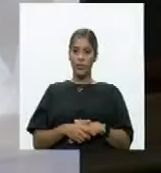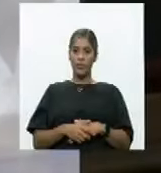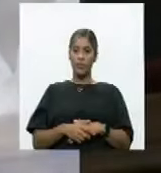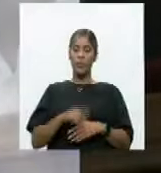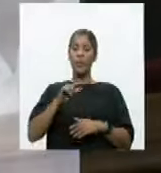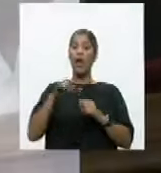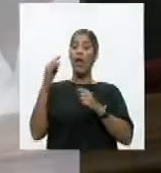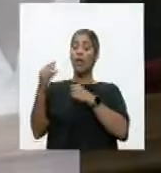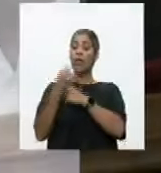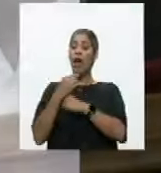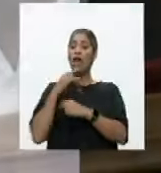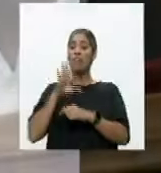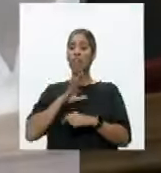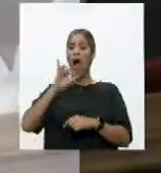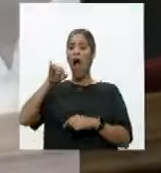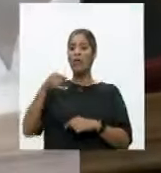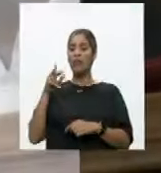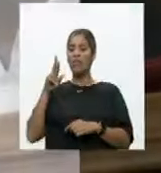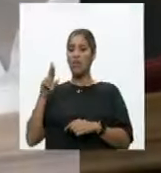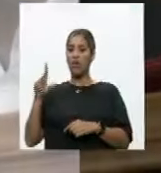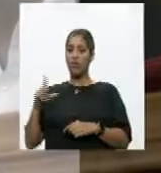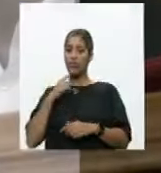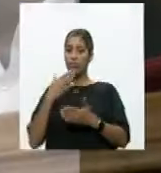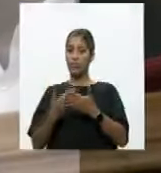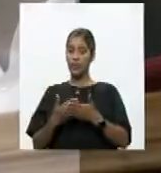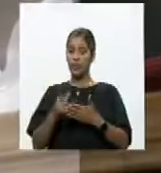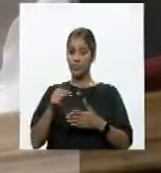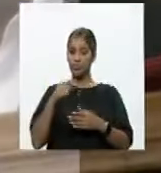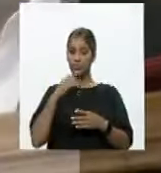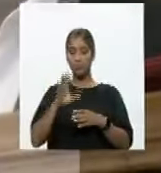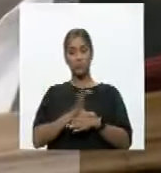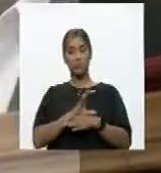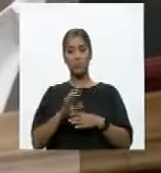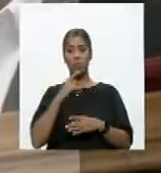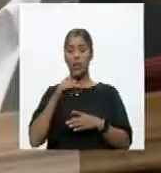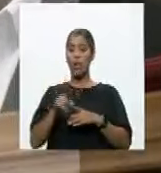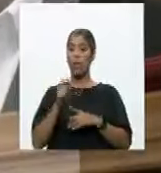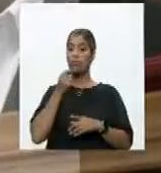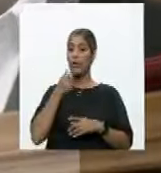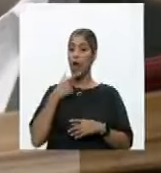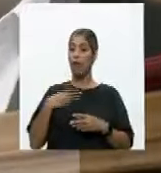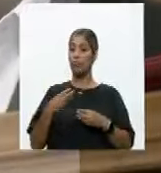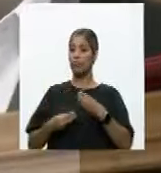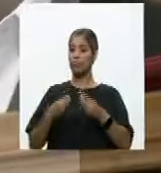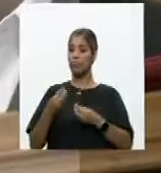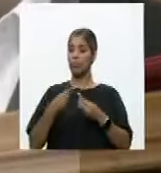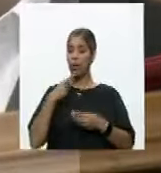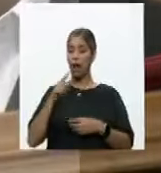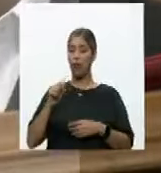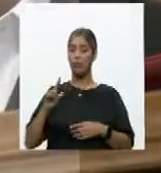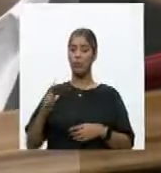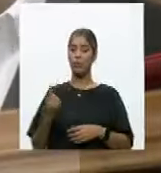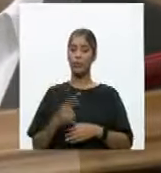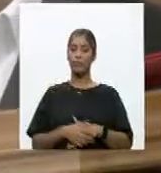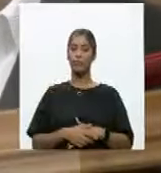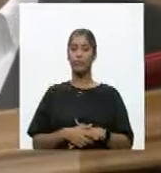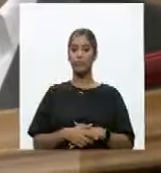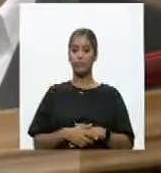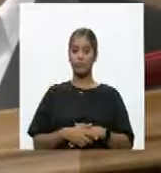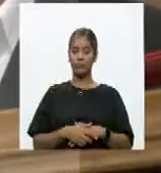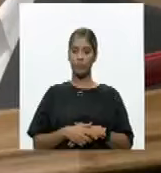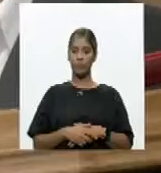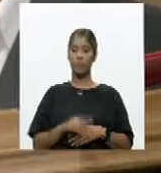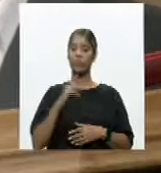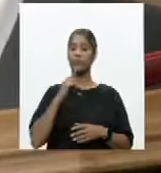uno de esos traidores, llamado José Luis Rodríguez, le pidió los boleros que tan bellamente componía Ali Primera